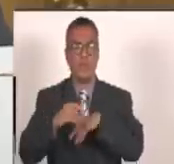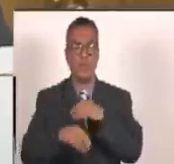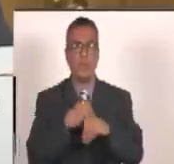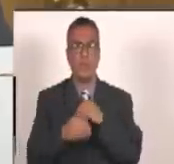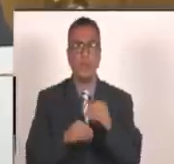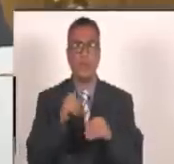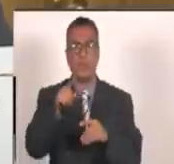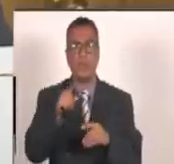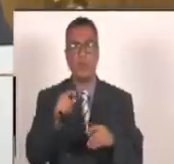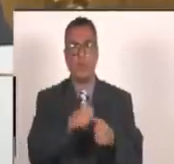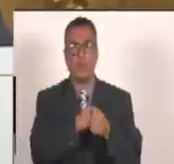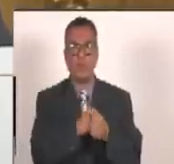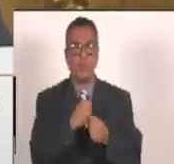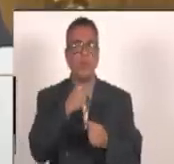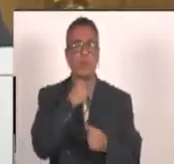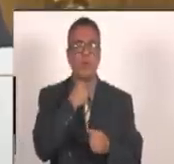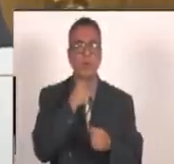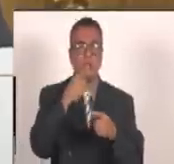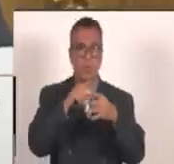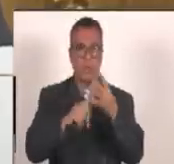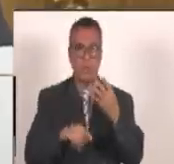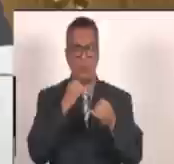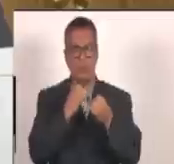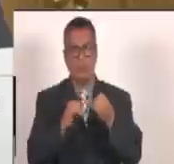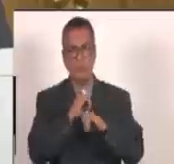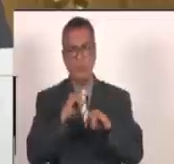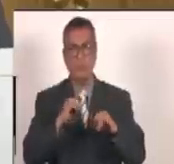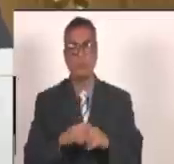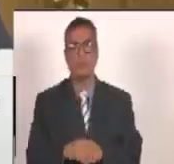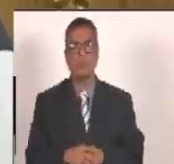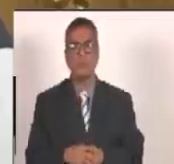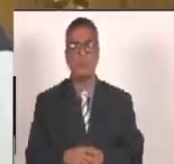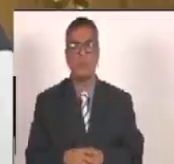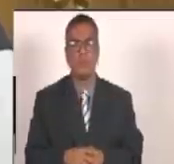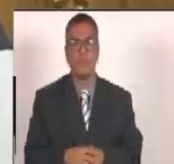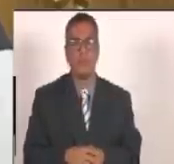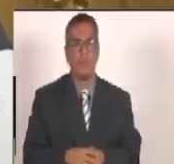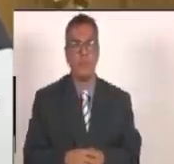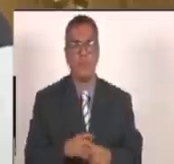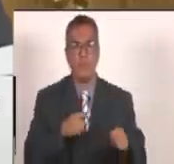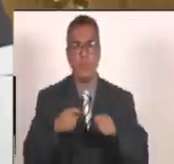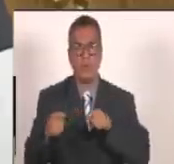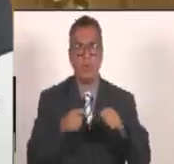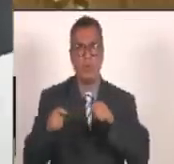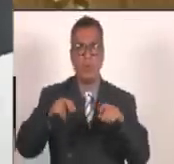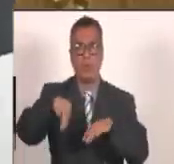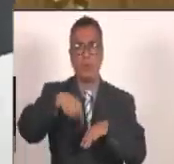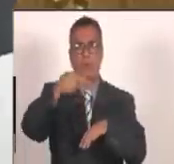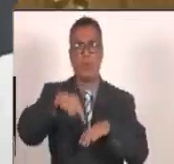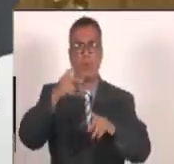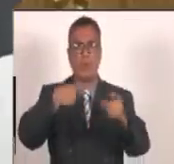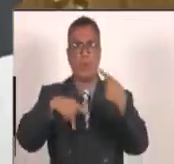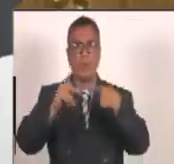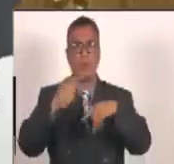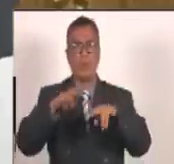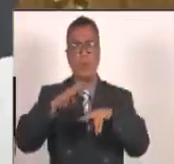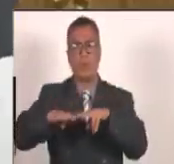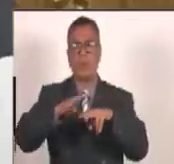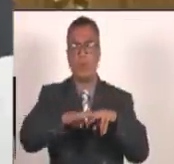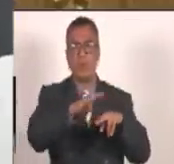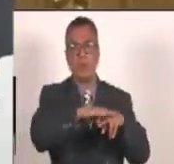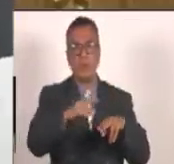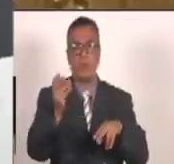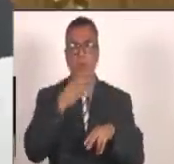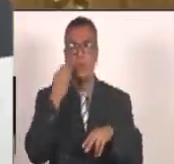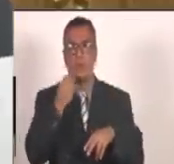ser un aficionado. Fin de la cita. Desde el Movimiento Nacional de Teatro para Niñas,